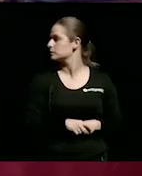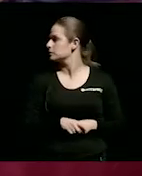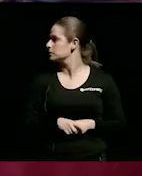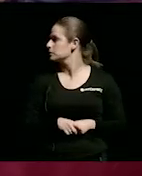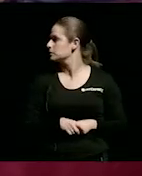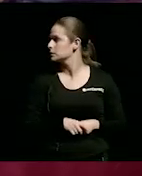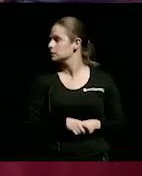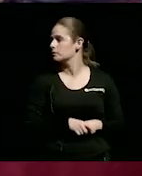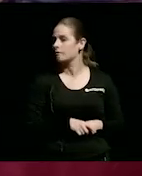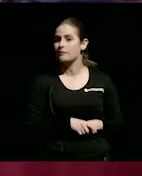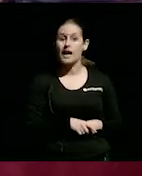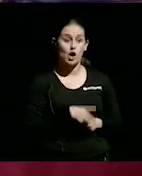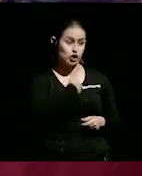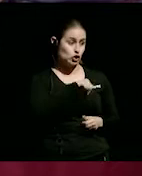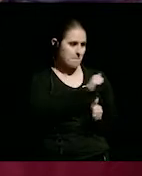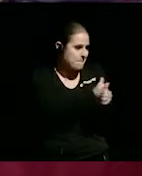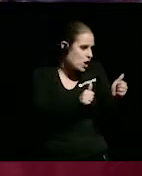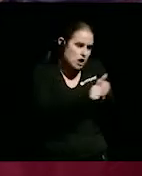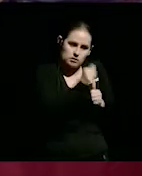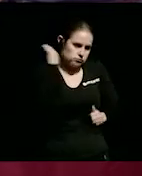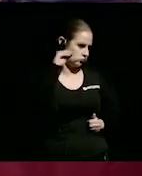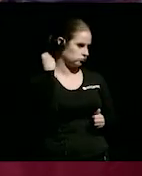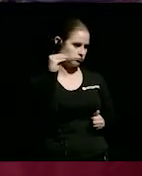Por supuesto, los jóvenes son nuestra prioridad,